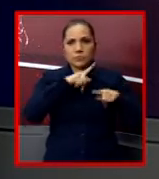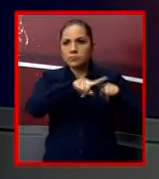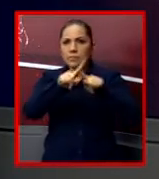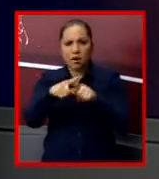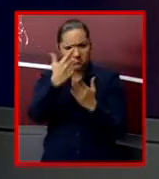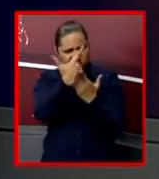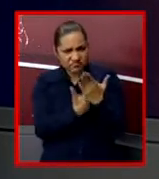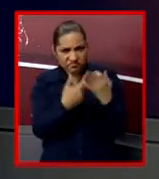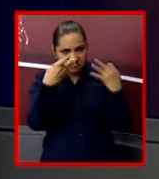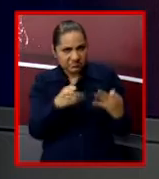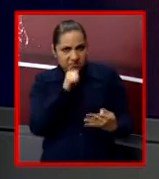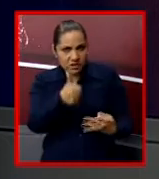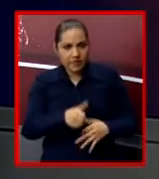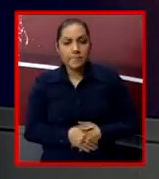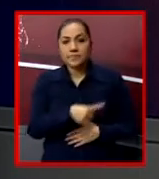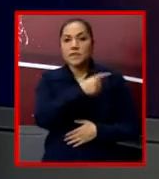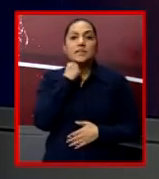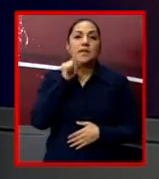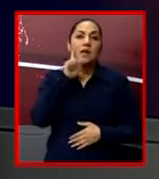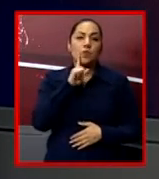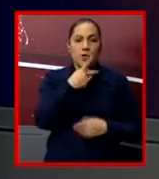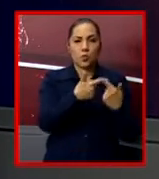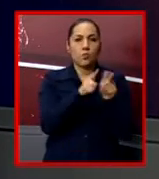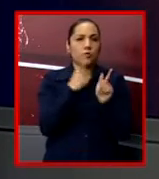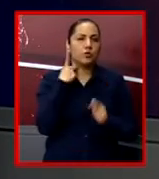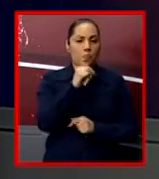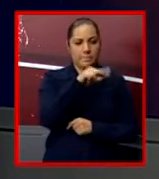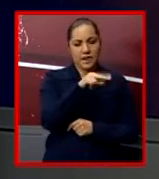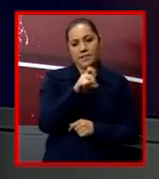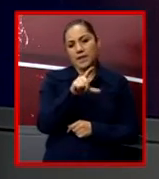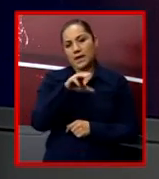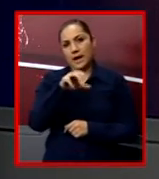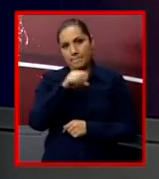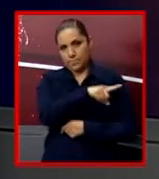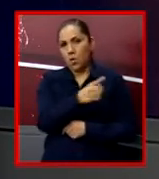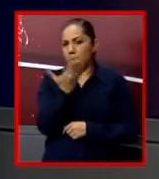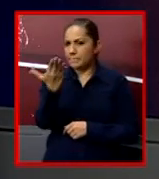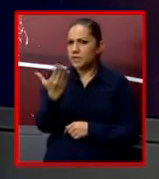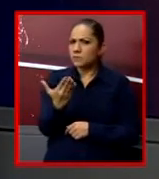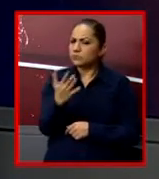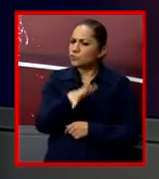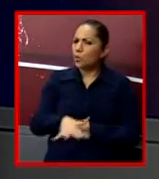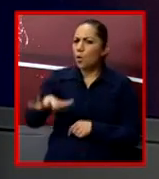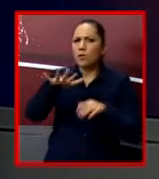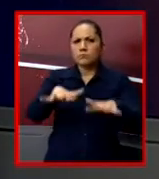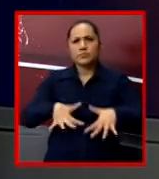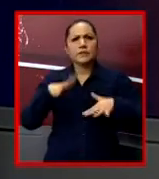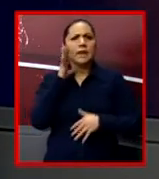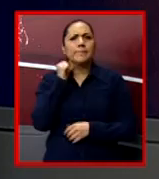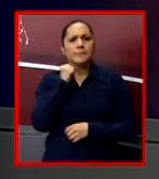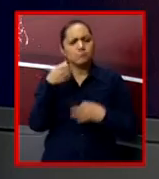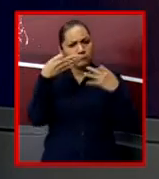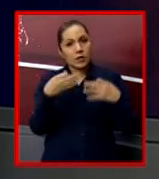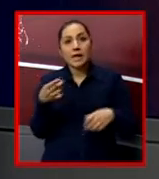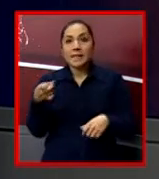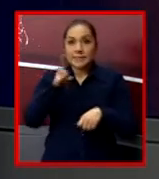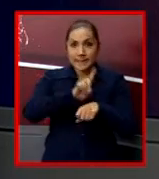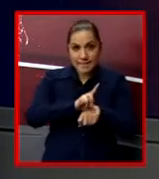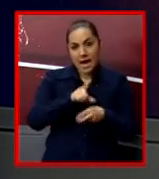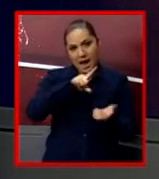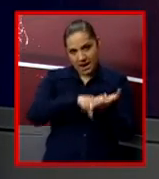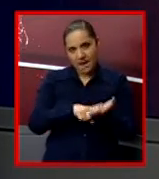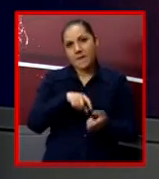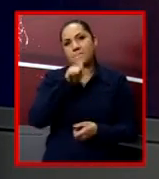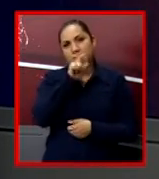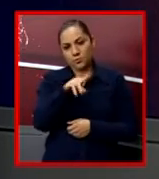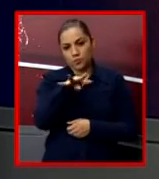de la senadora del PAN, Mariana Gómez del Campo, el Pleno del Senado de la República guardó un minuto de silencio justo a las 13:14 en memoria de